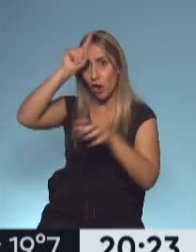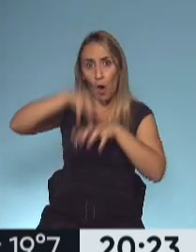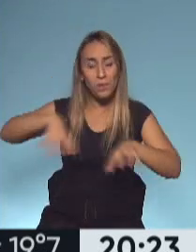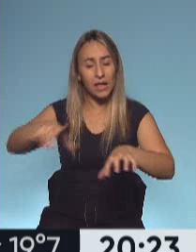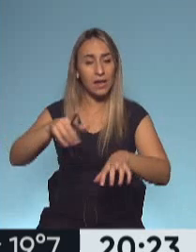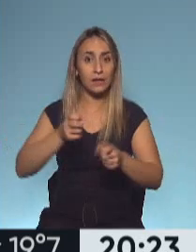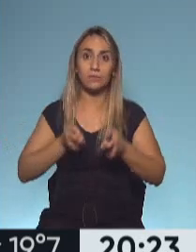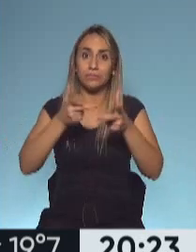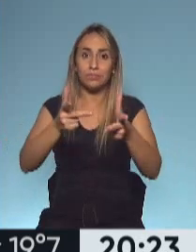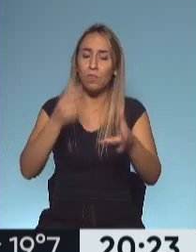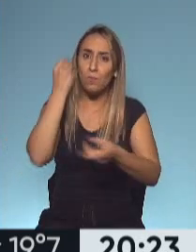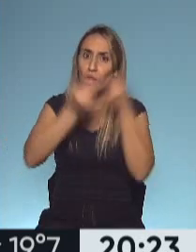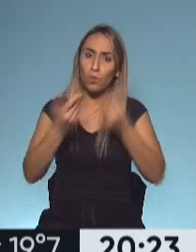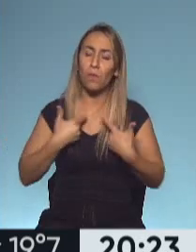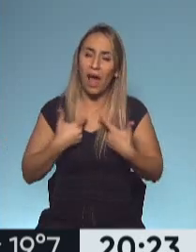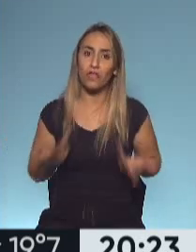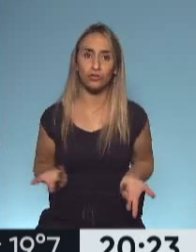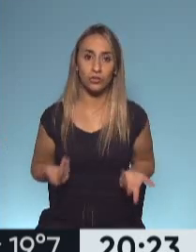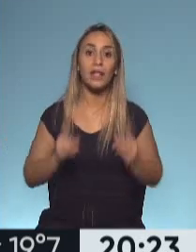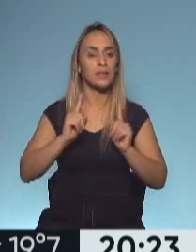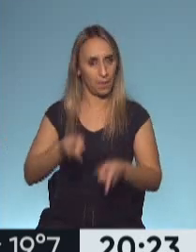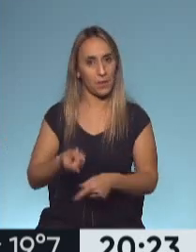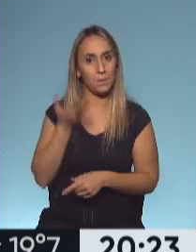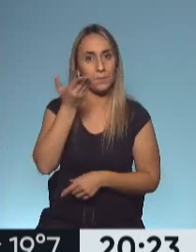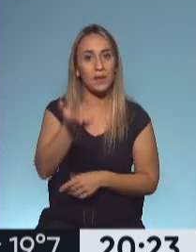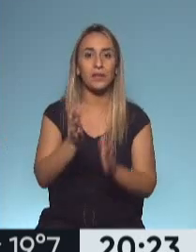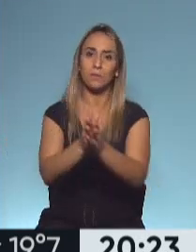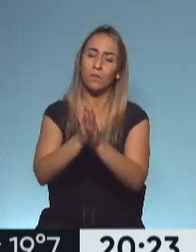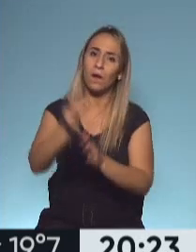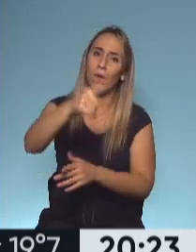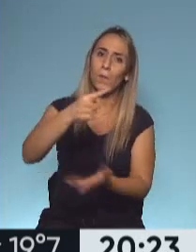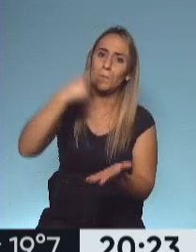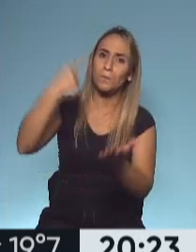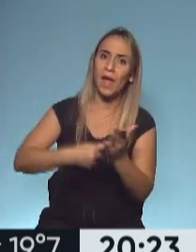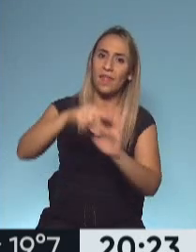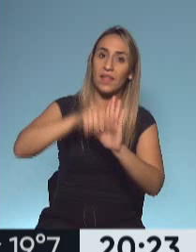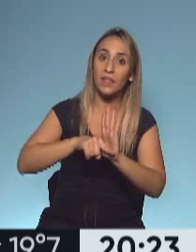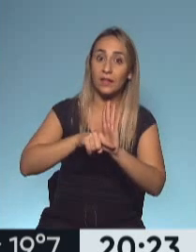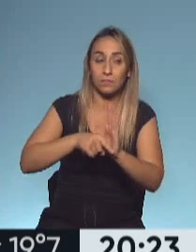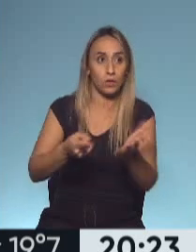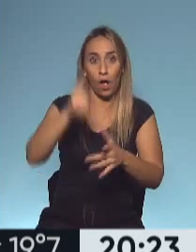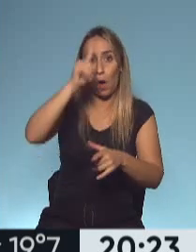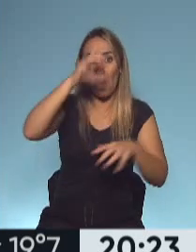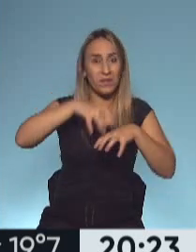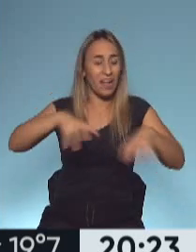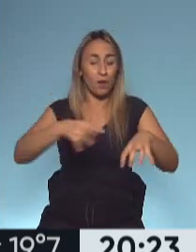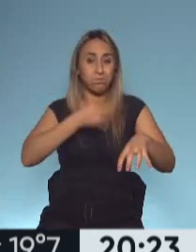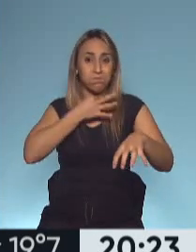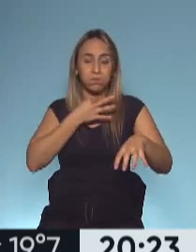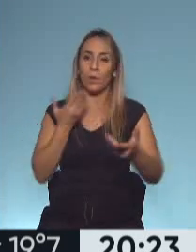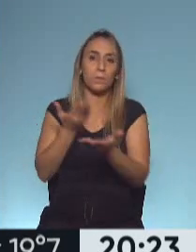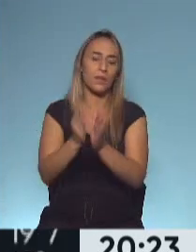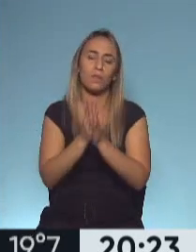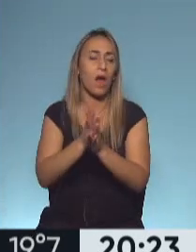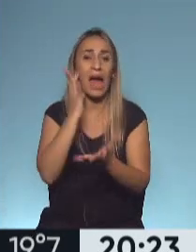su preocupación y también piden, como decía, medidas para descomprimir la situación de los hospitales. A propósito de este